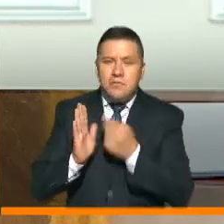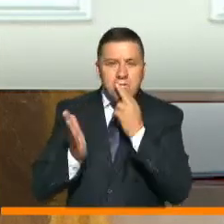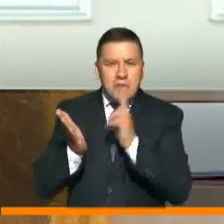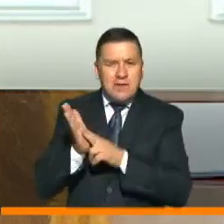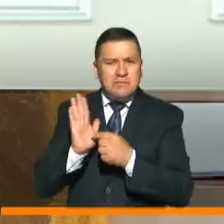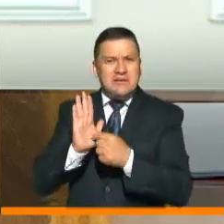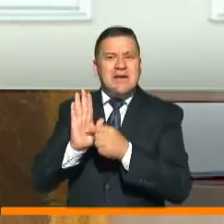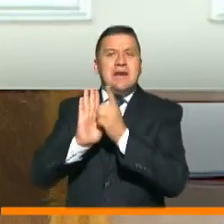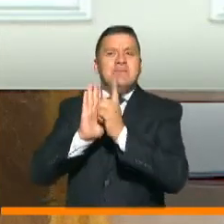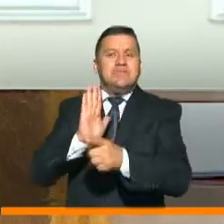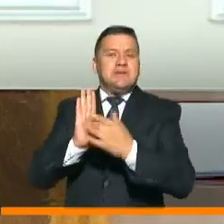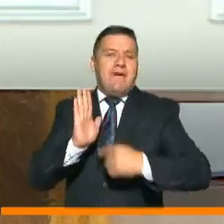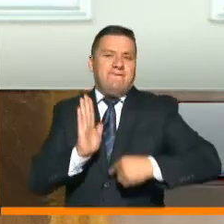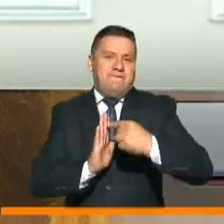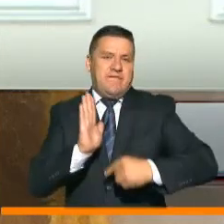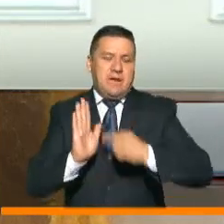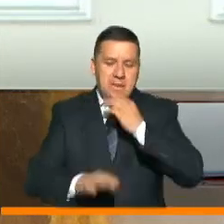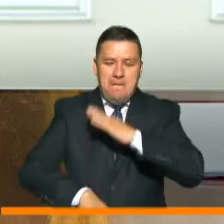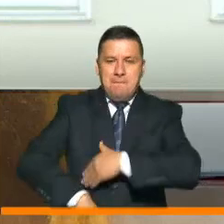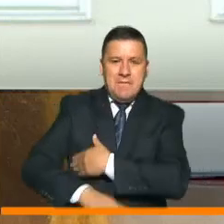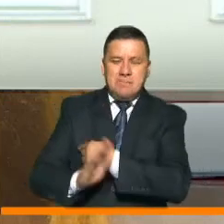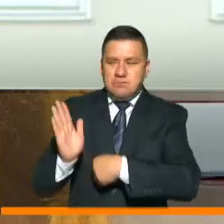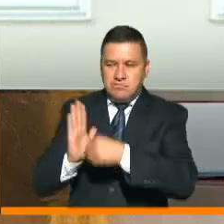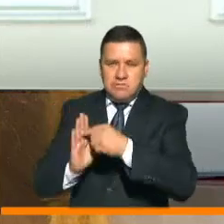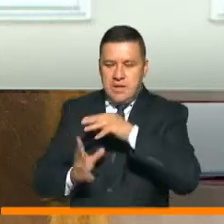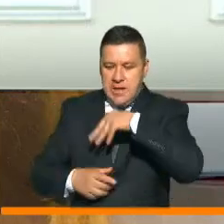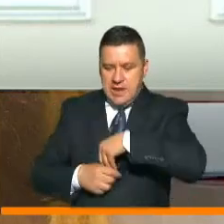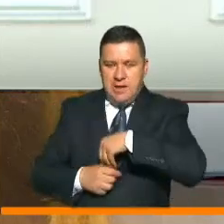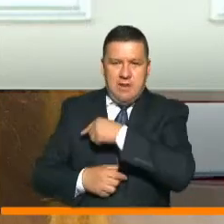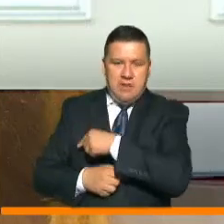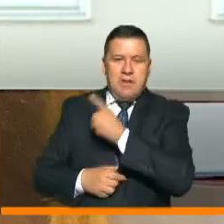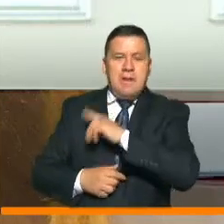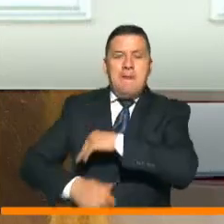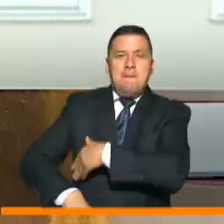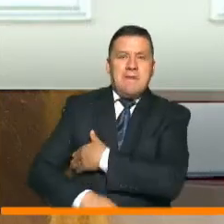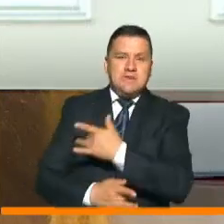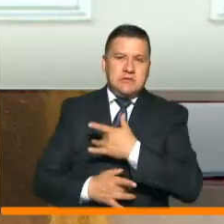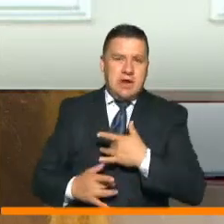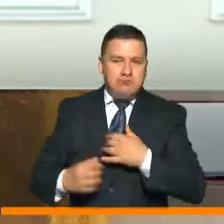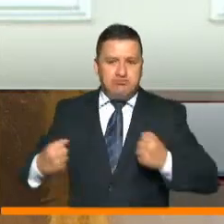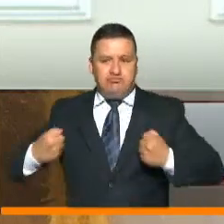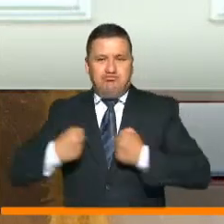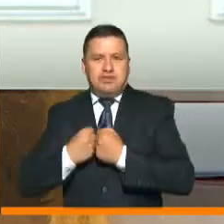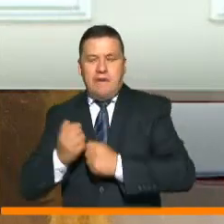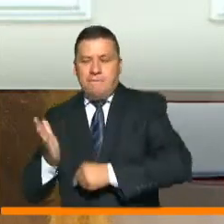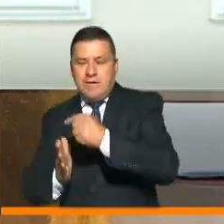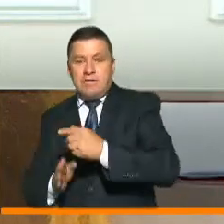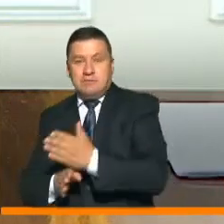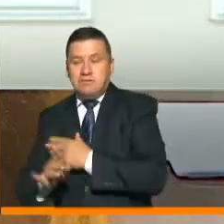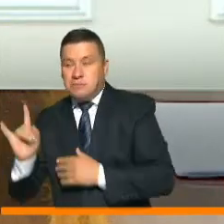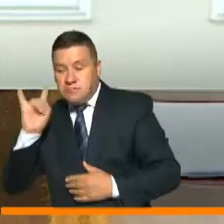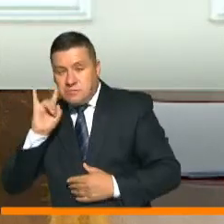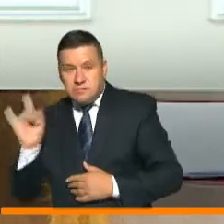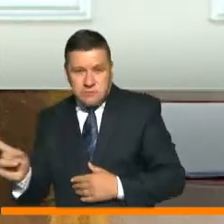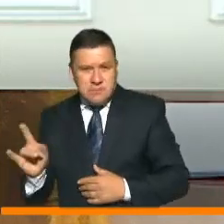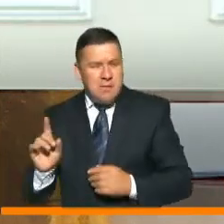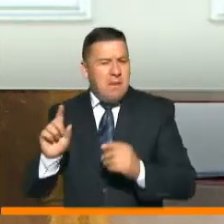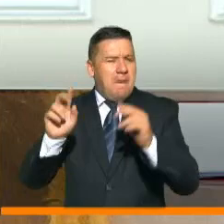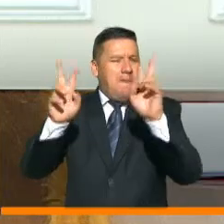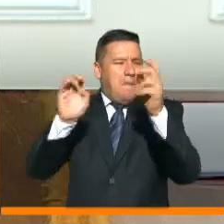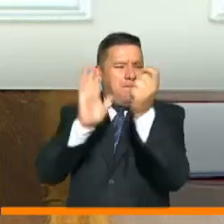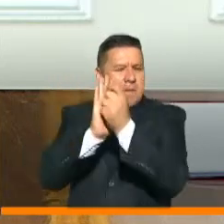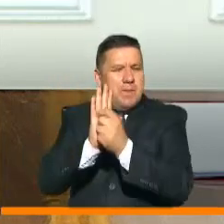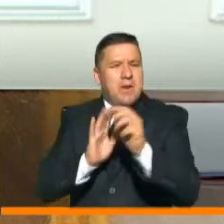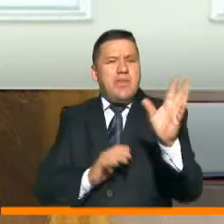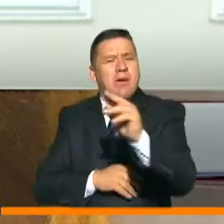que se ha firmado por parte del Ministerio del Interior y el Ministerio de Salud. Pero antes de escuchar los detalles,